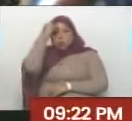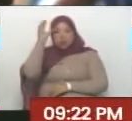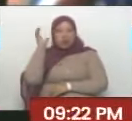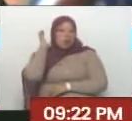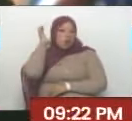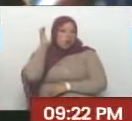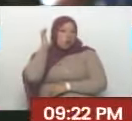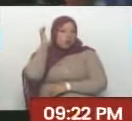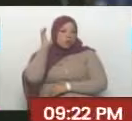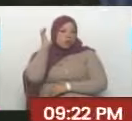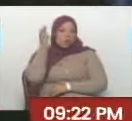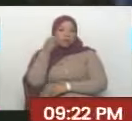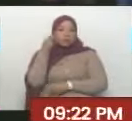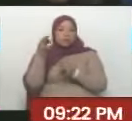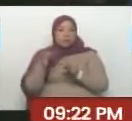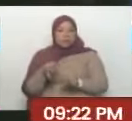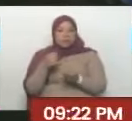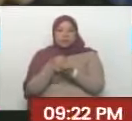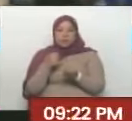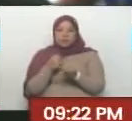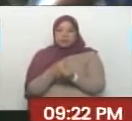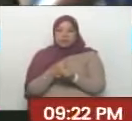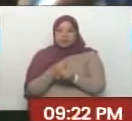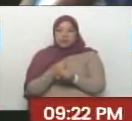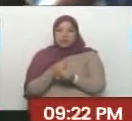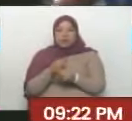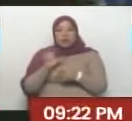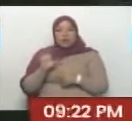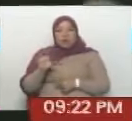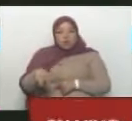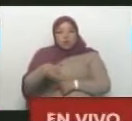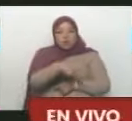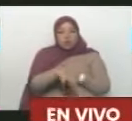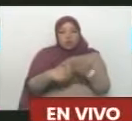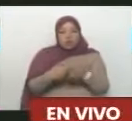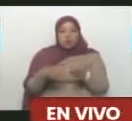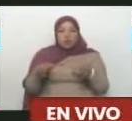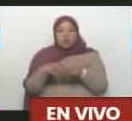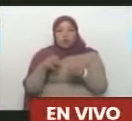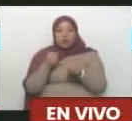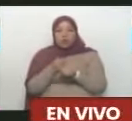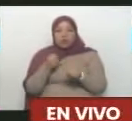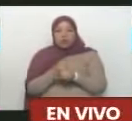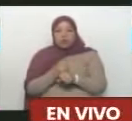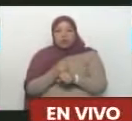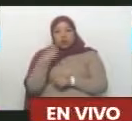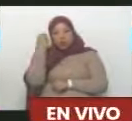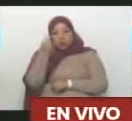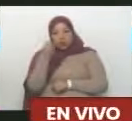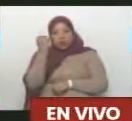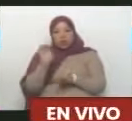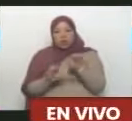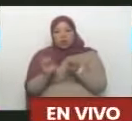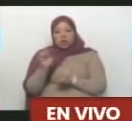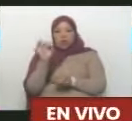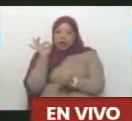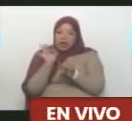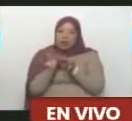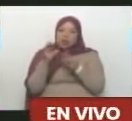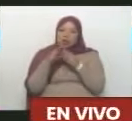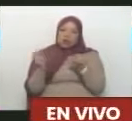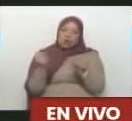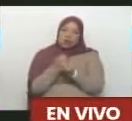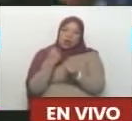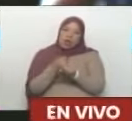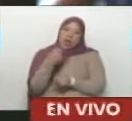conciencia de que está verdaderamente representado este equipo allí, yo creo que vamos a ir con éxito en toda esta